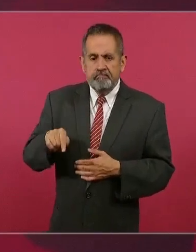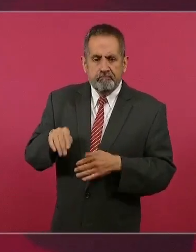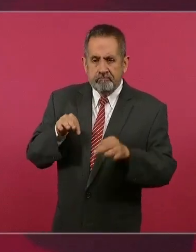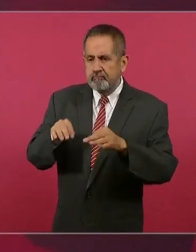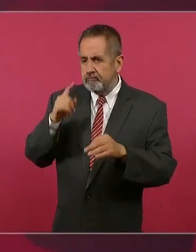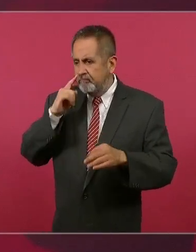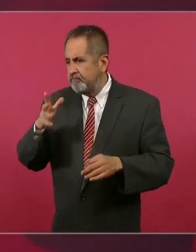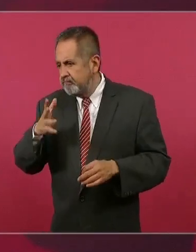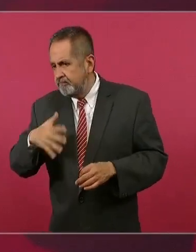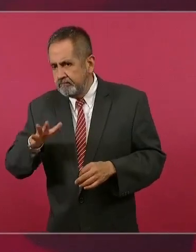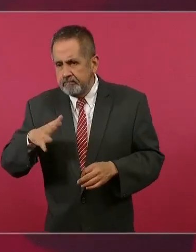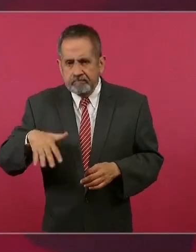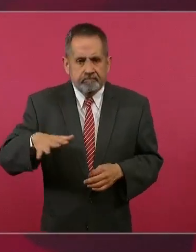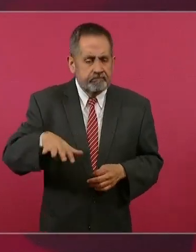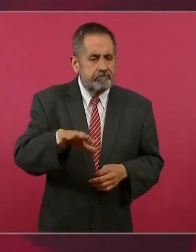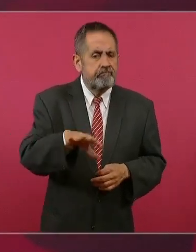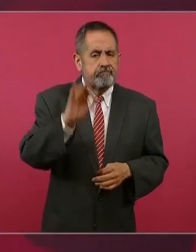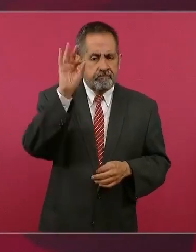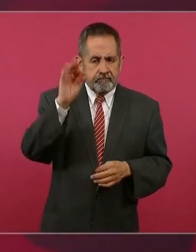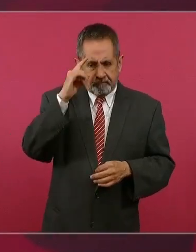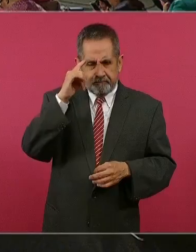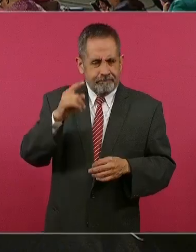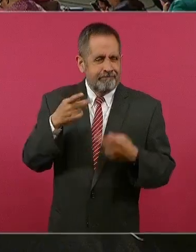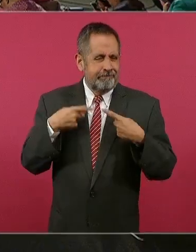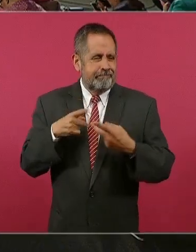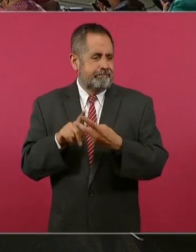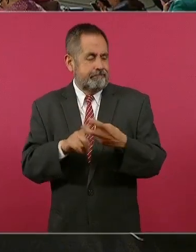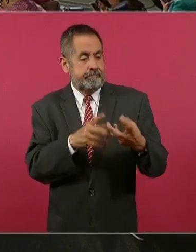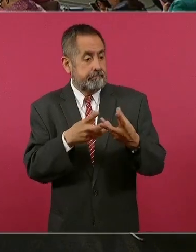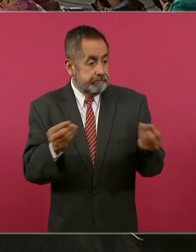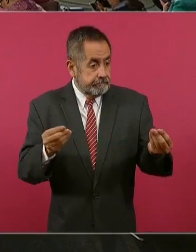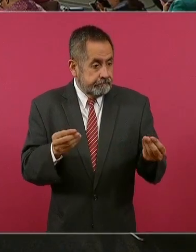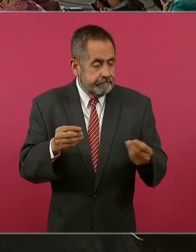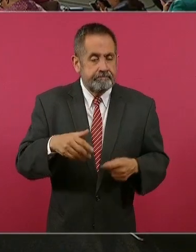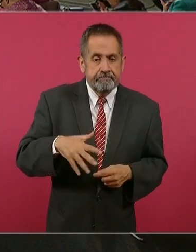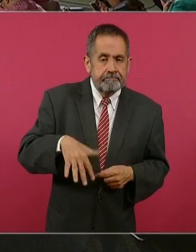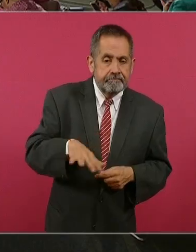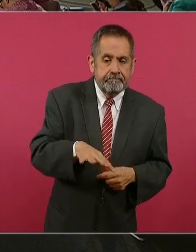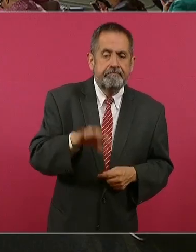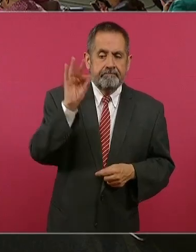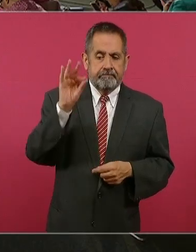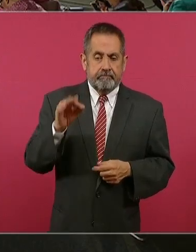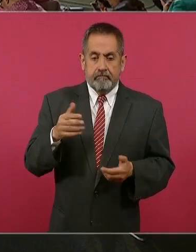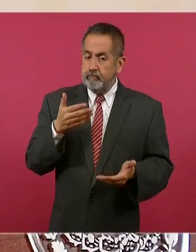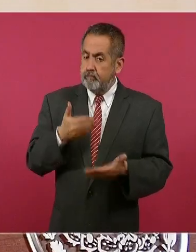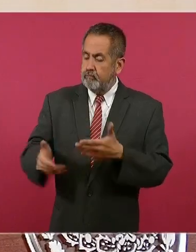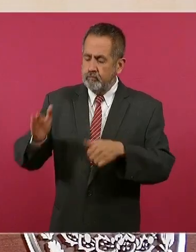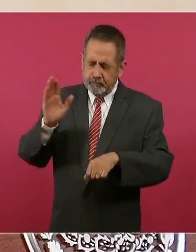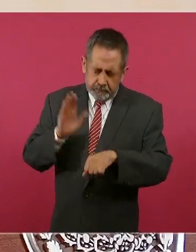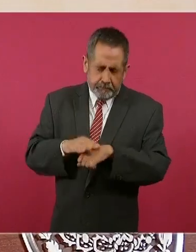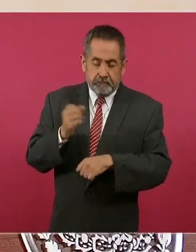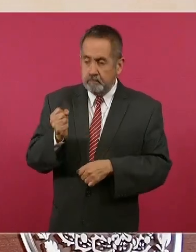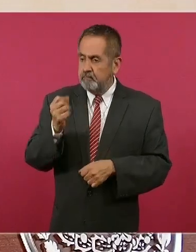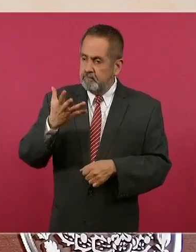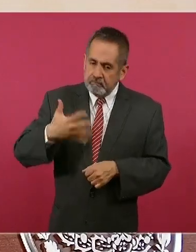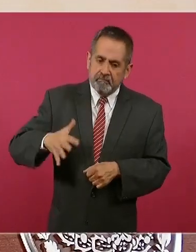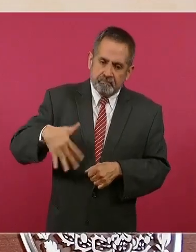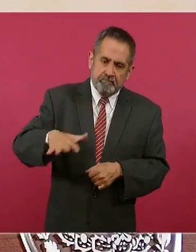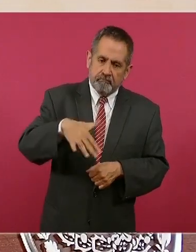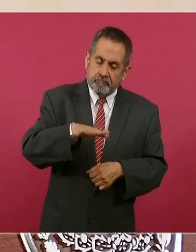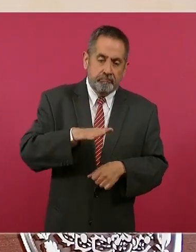de búsqueda de desaparecidos como ahora.